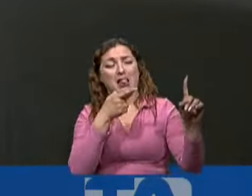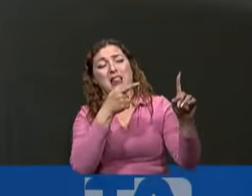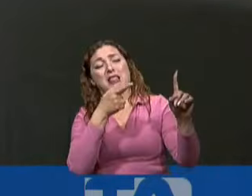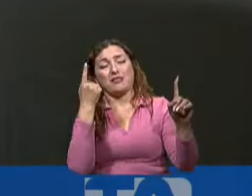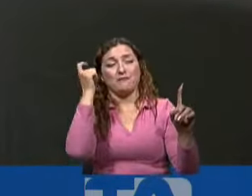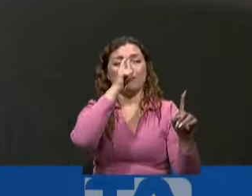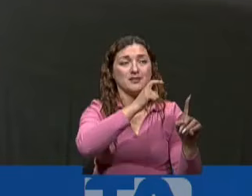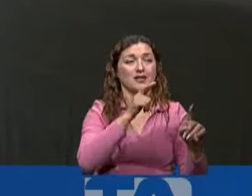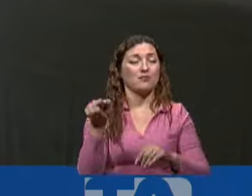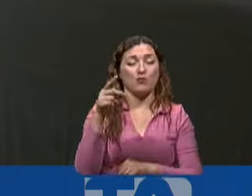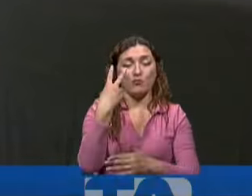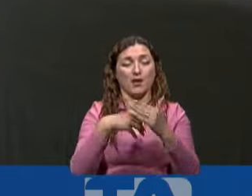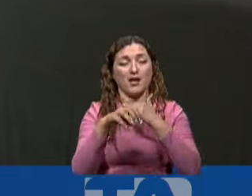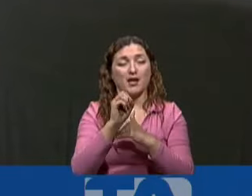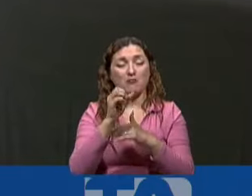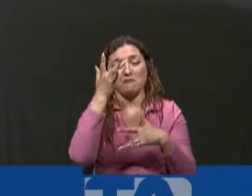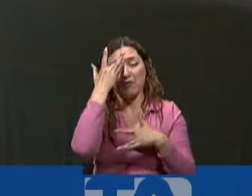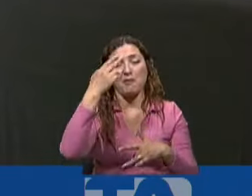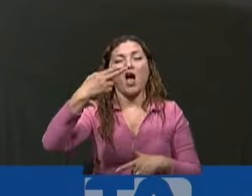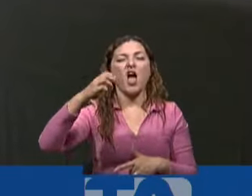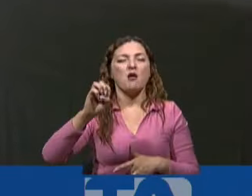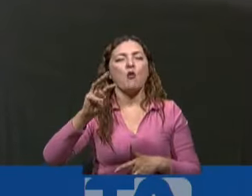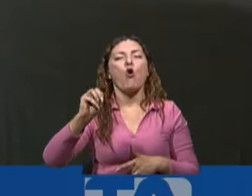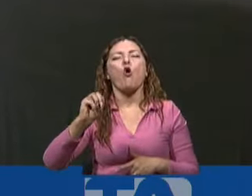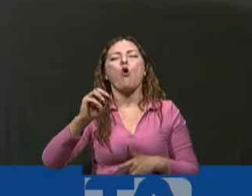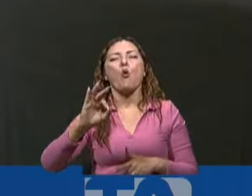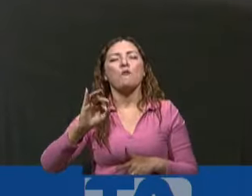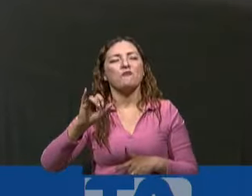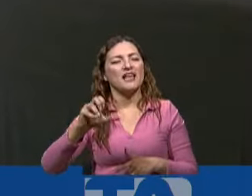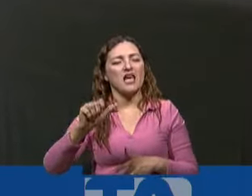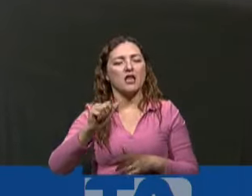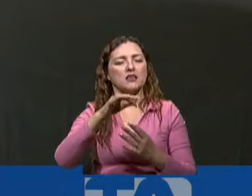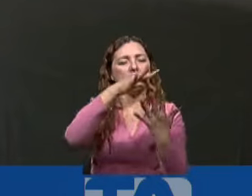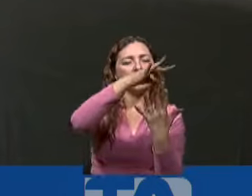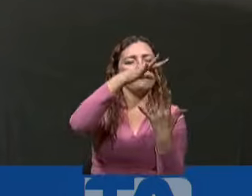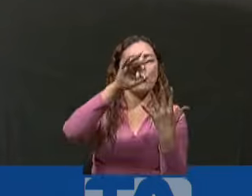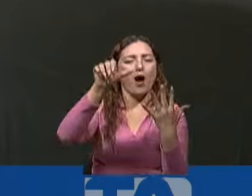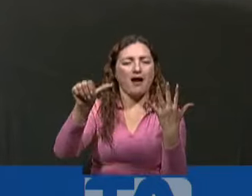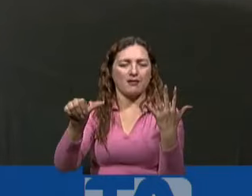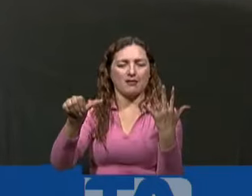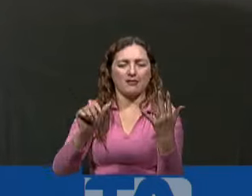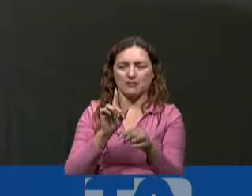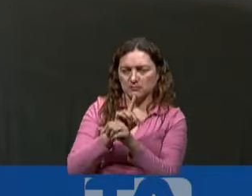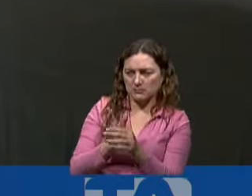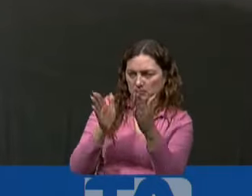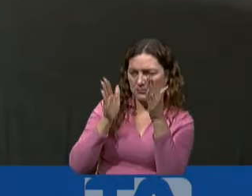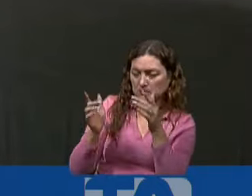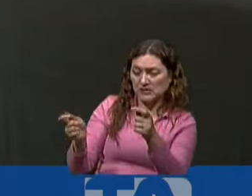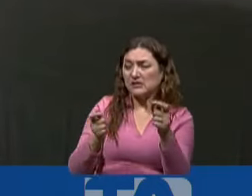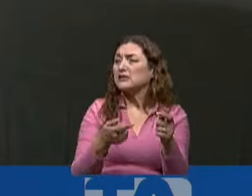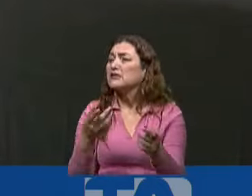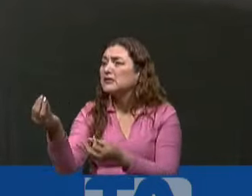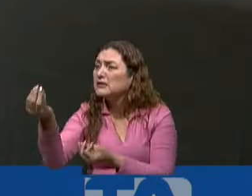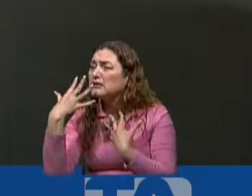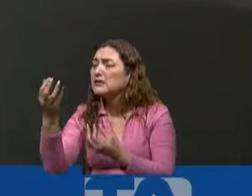país. Detectaron que era un paciente con hemofilia severa tipo A. Entonces empezamos a asistir al médico y a empaparnos de